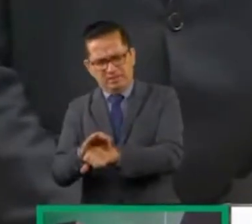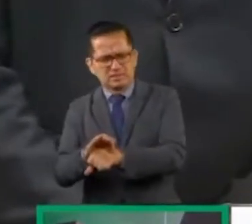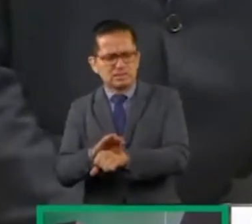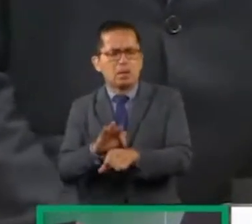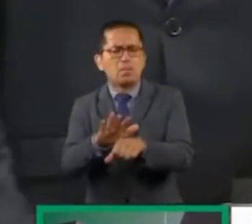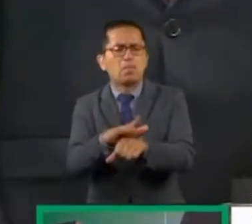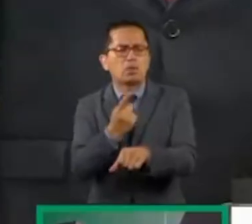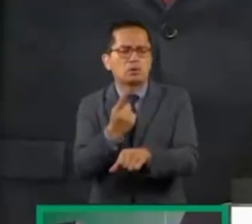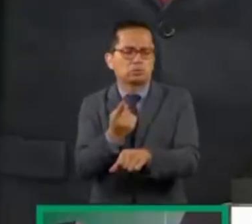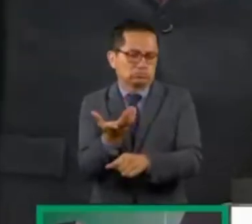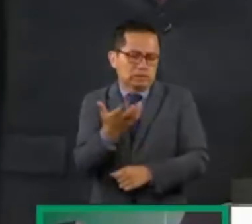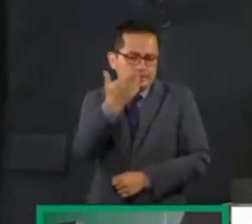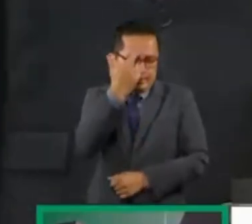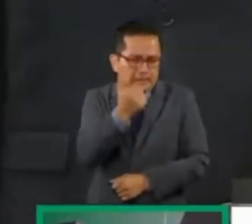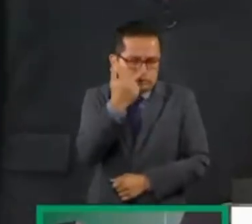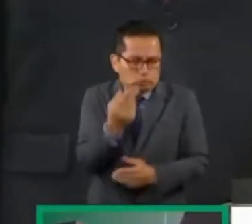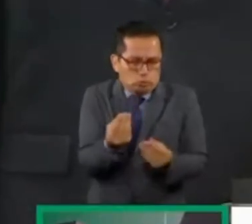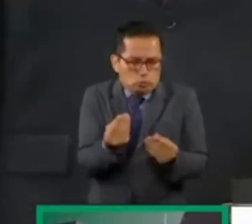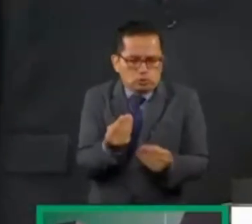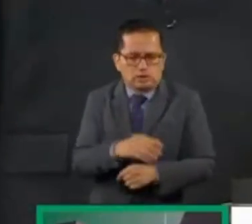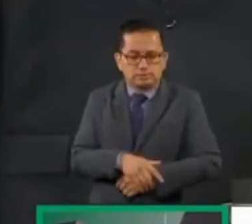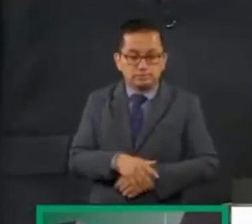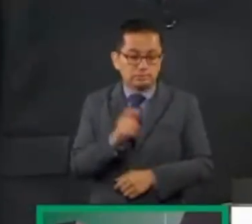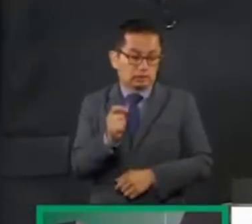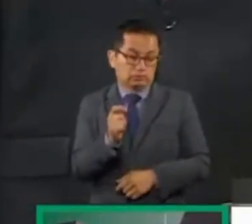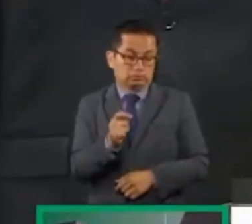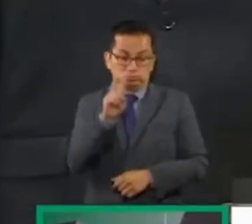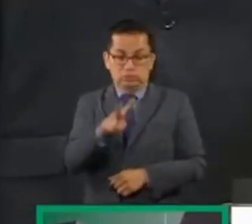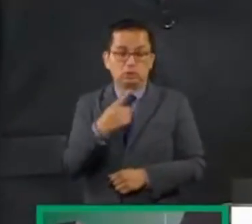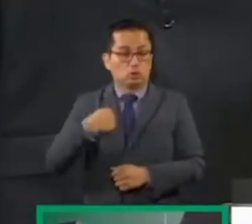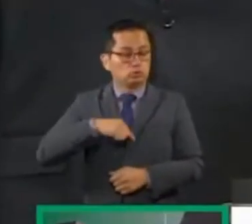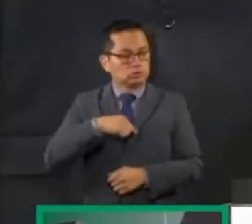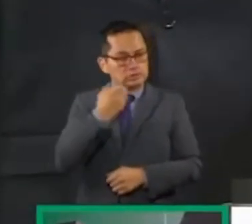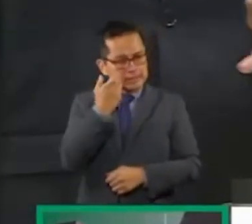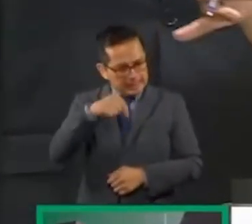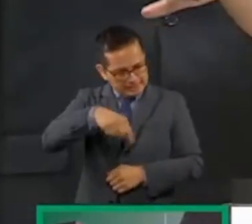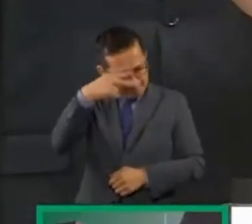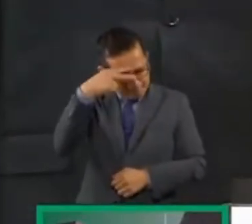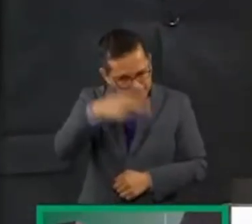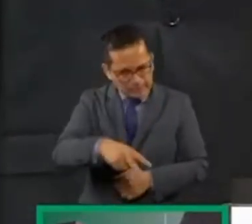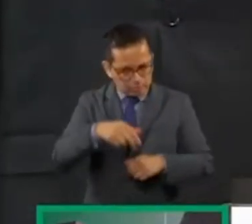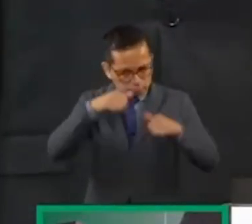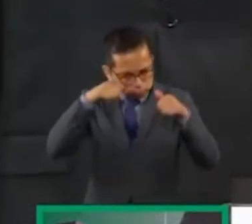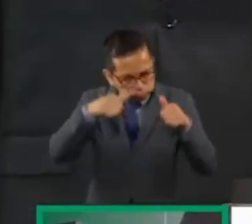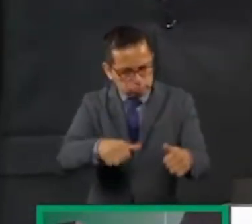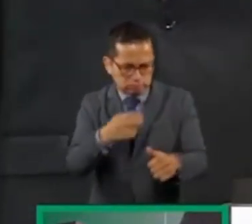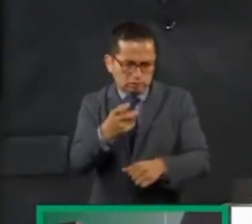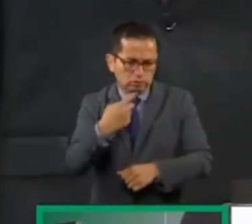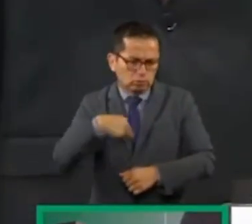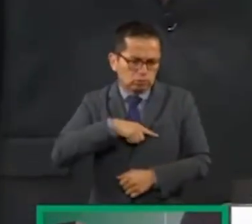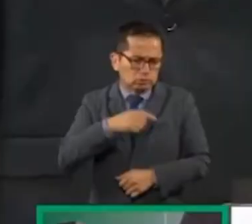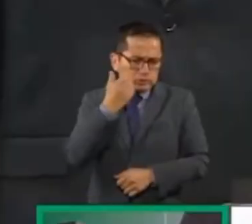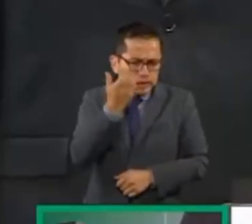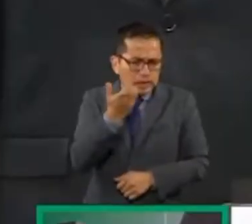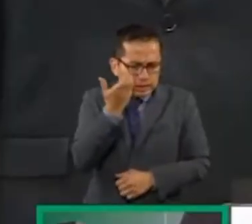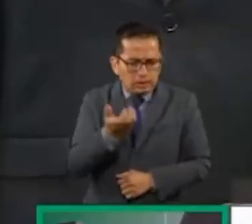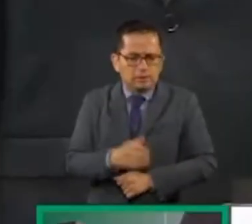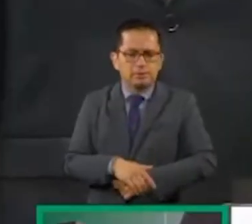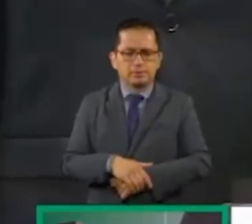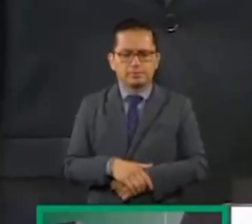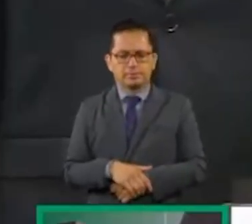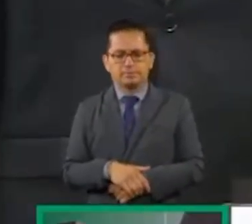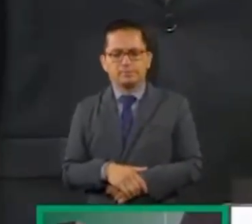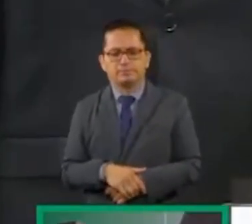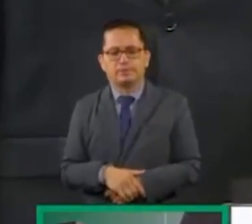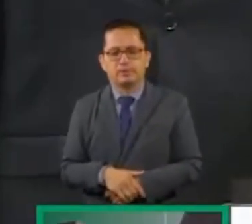primera es que nos interesa México, y que no vamos a buscar,